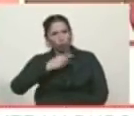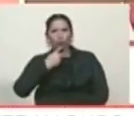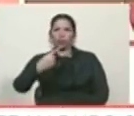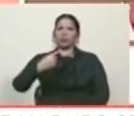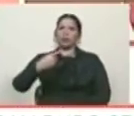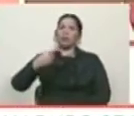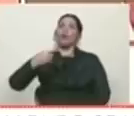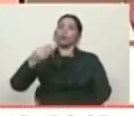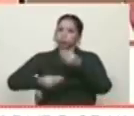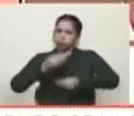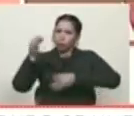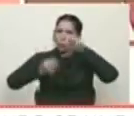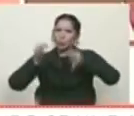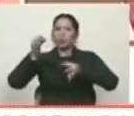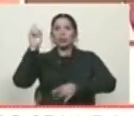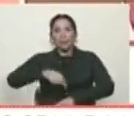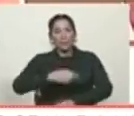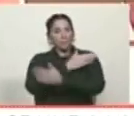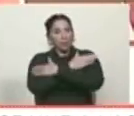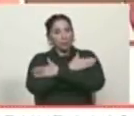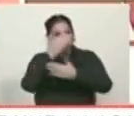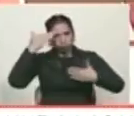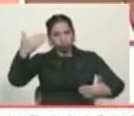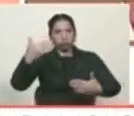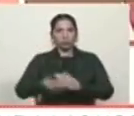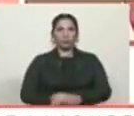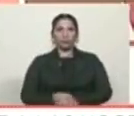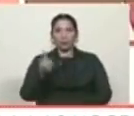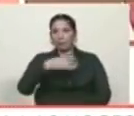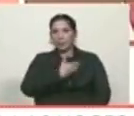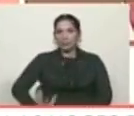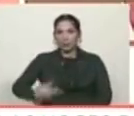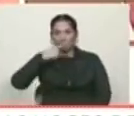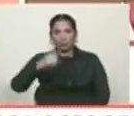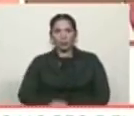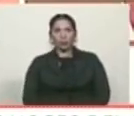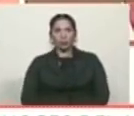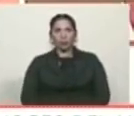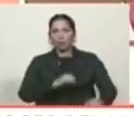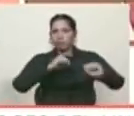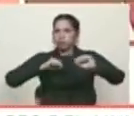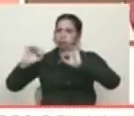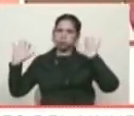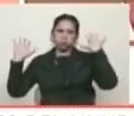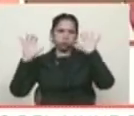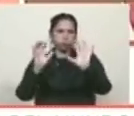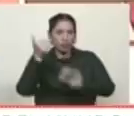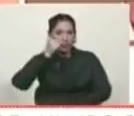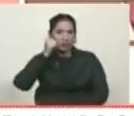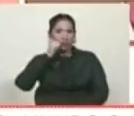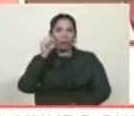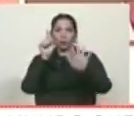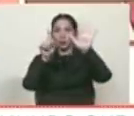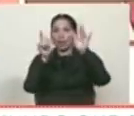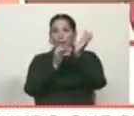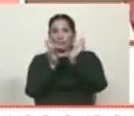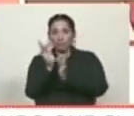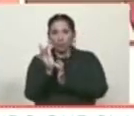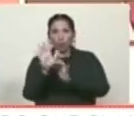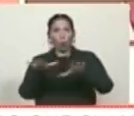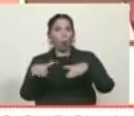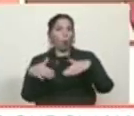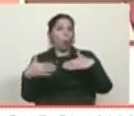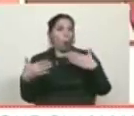También queremos felicitar y saludar la iniciativa del presidente Nicolás Maduro en la movilización del sábado 6 de abril,